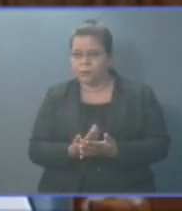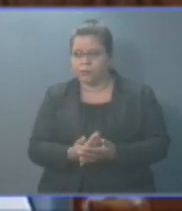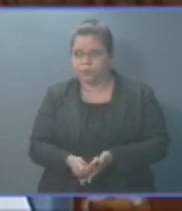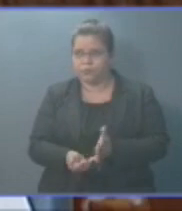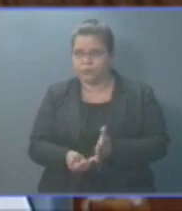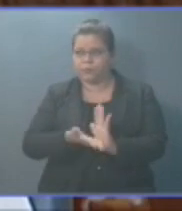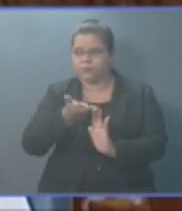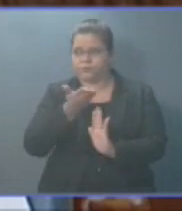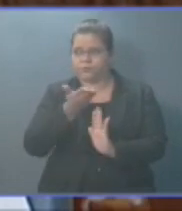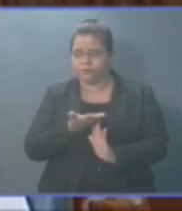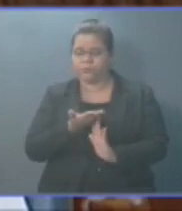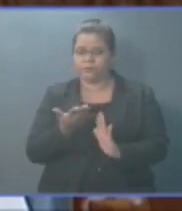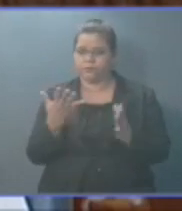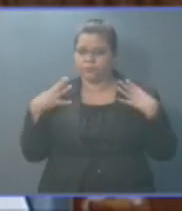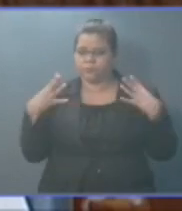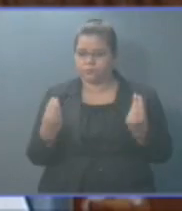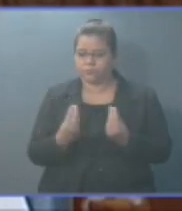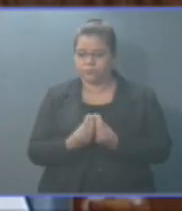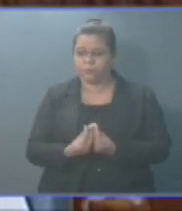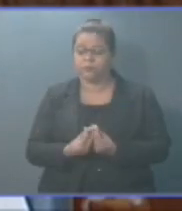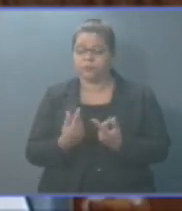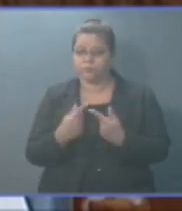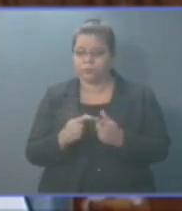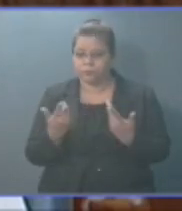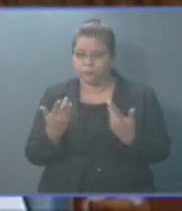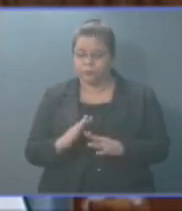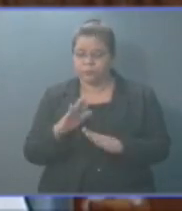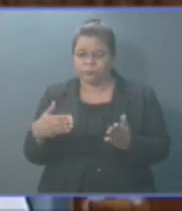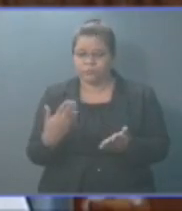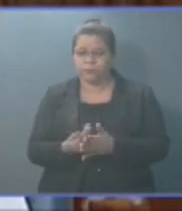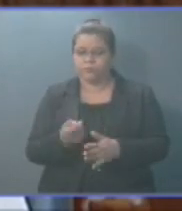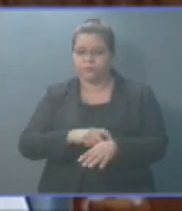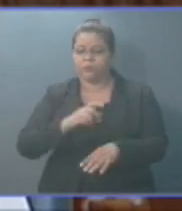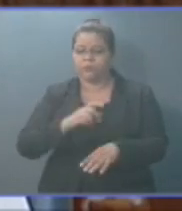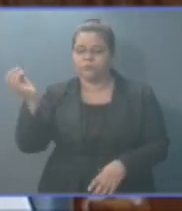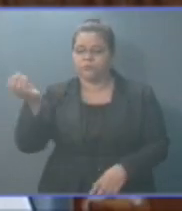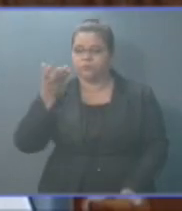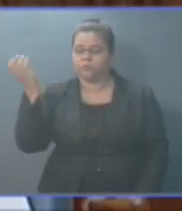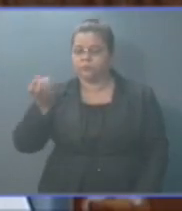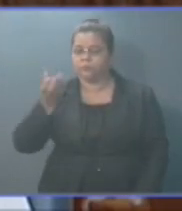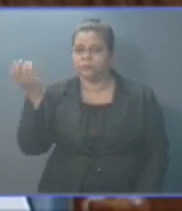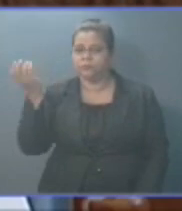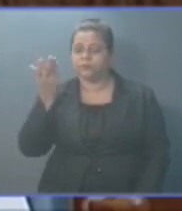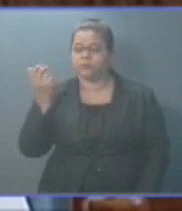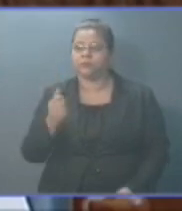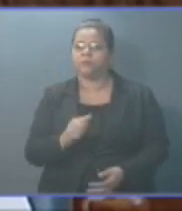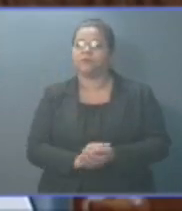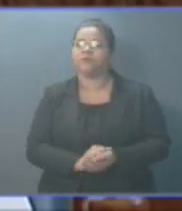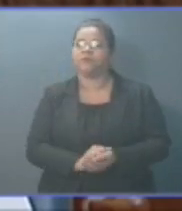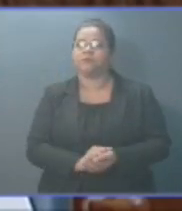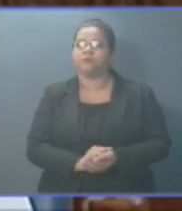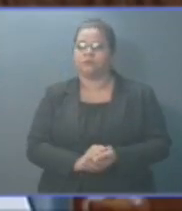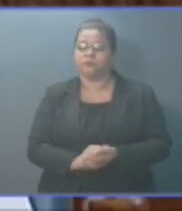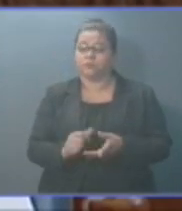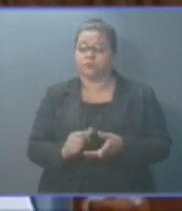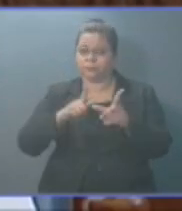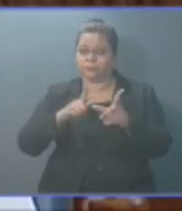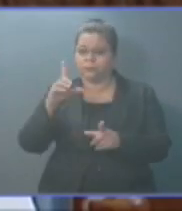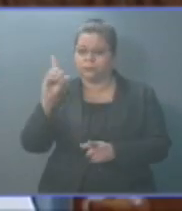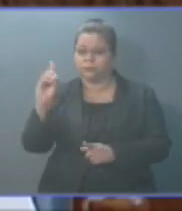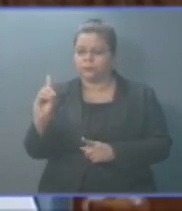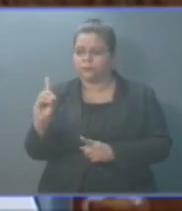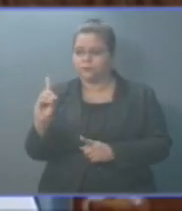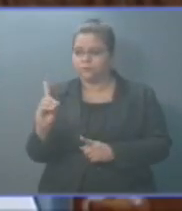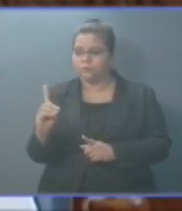desarrollo social mientras duren los efectos de la emergencia nacional por la pandemia. Que